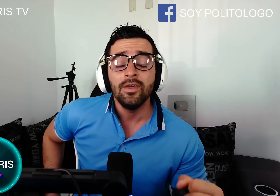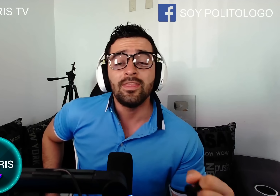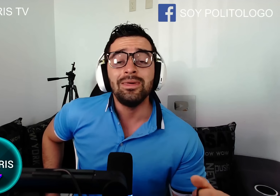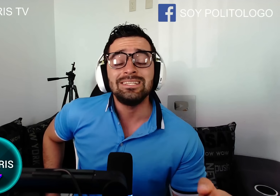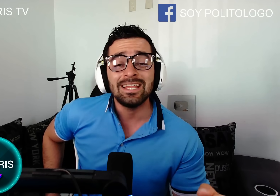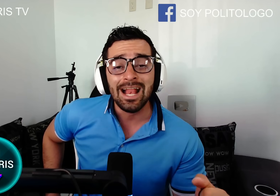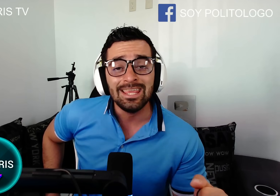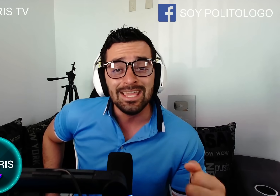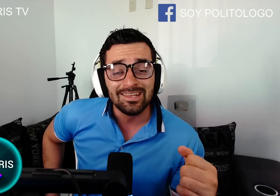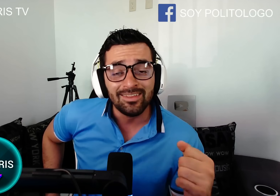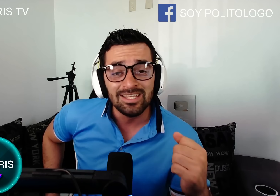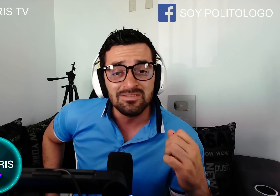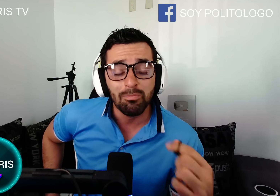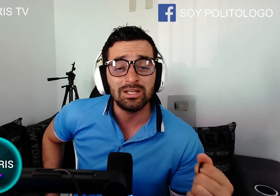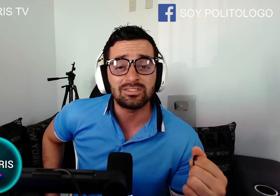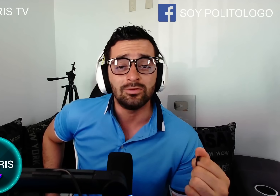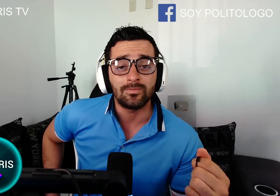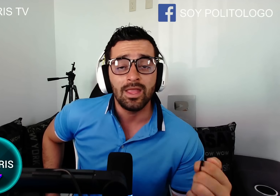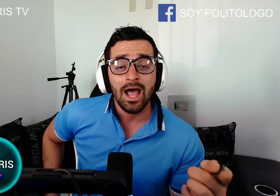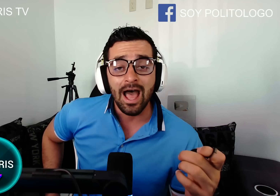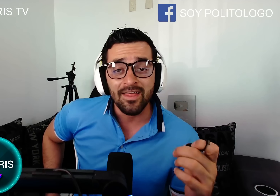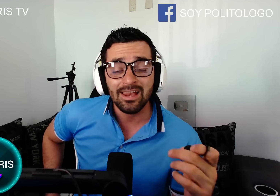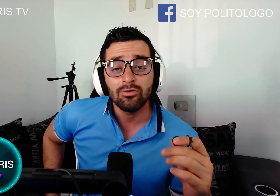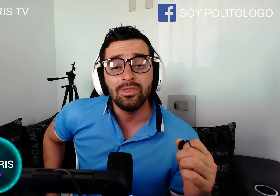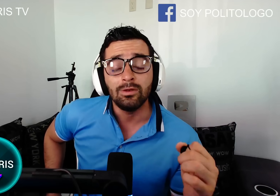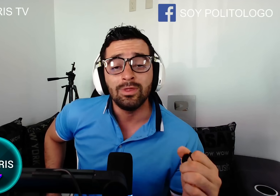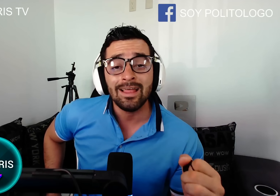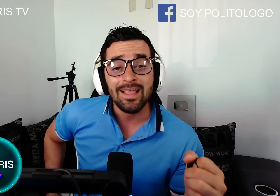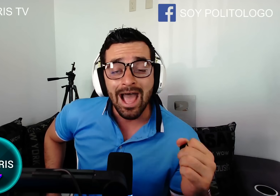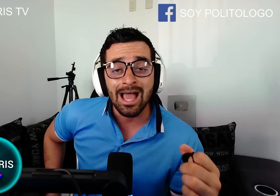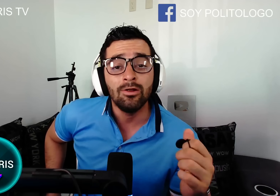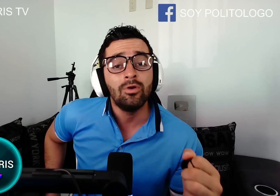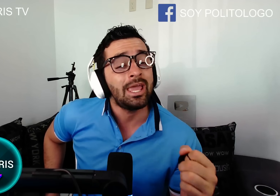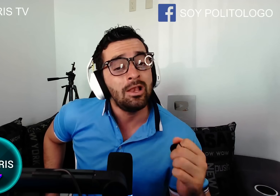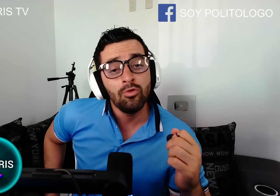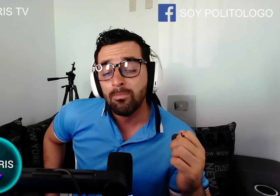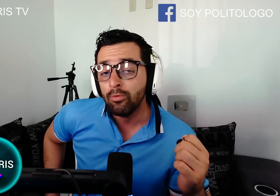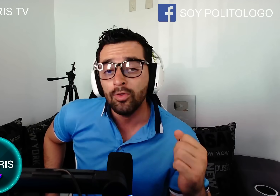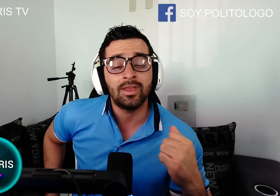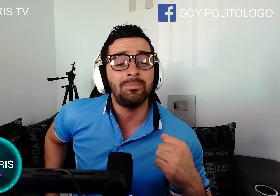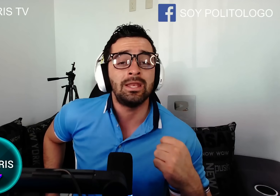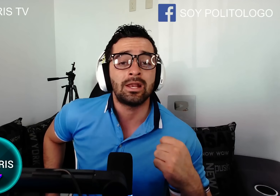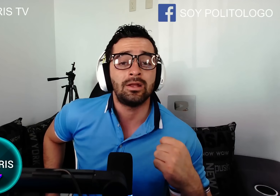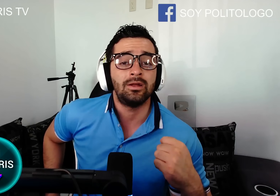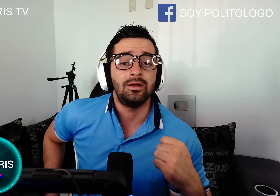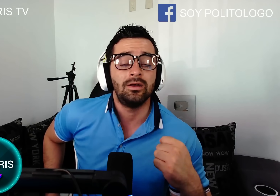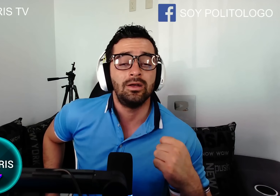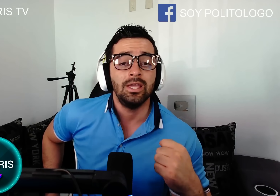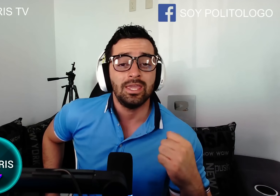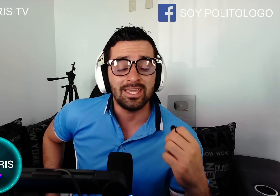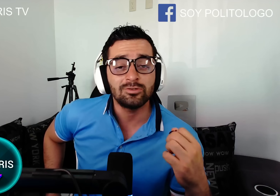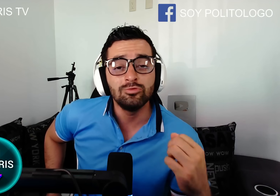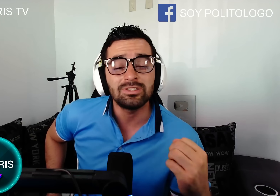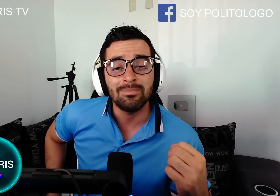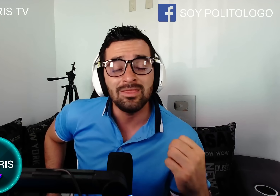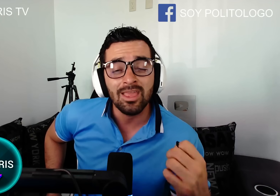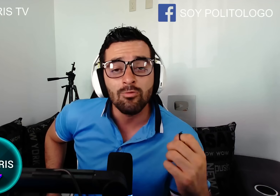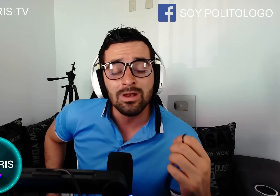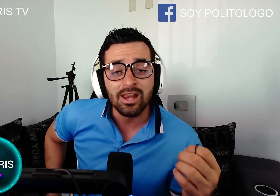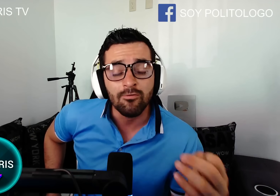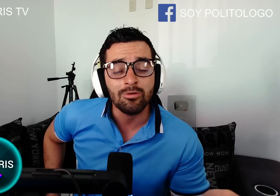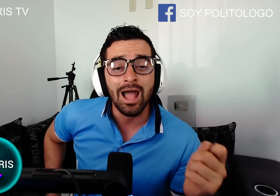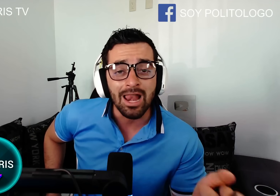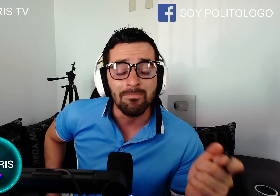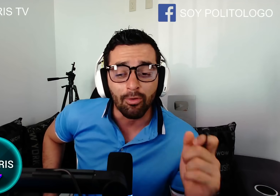debe de ser alguien que esté dispuesto a darle continuidad a algo que él no pudo terminar y es justamente